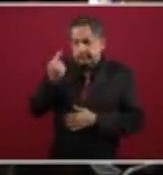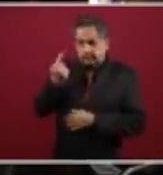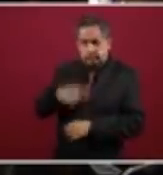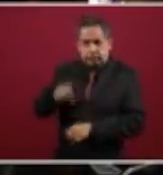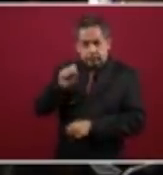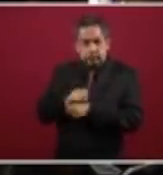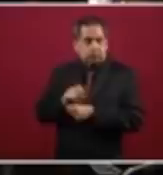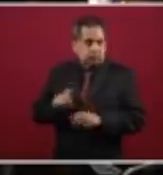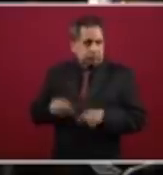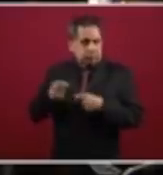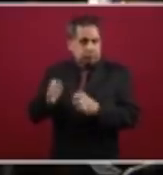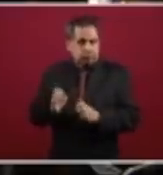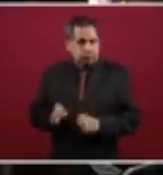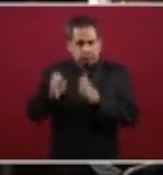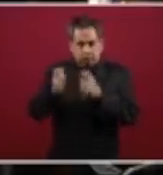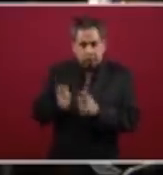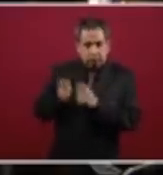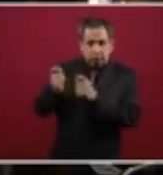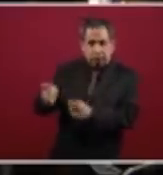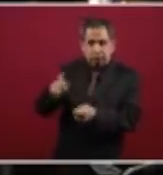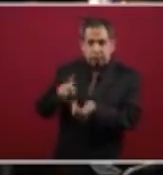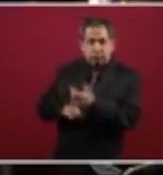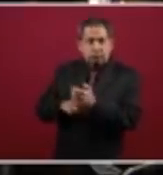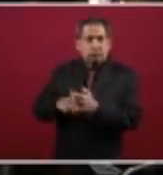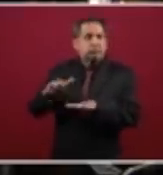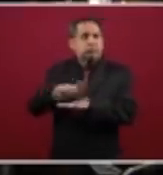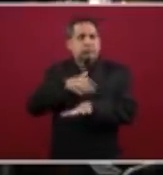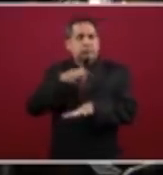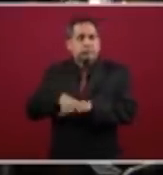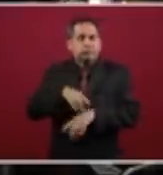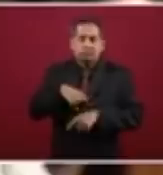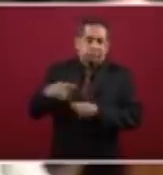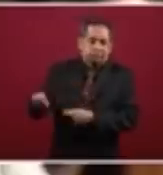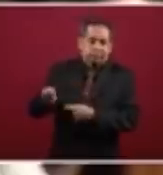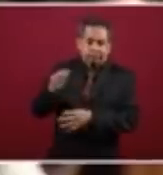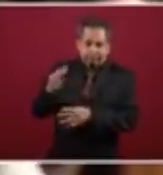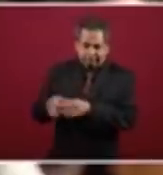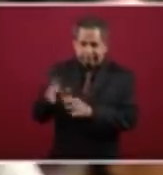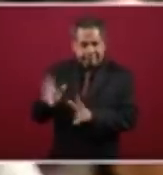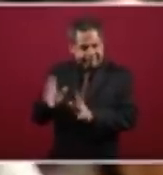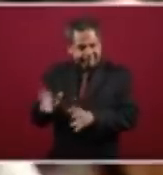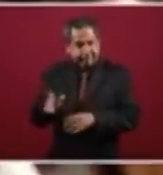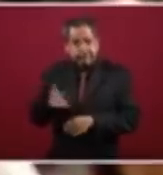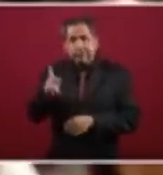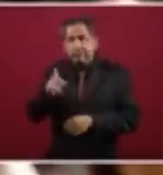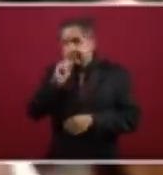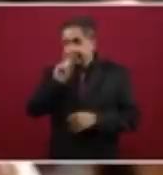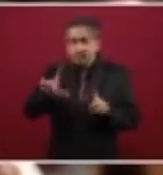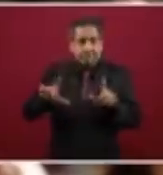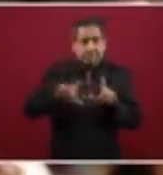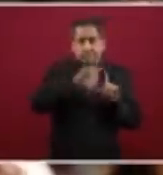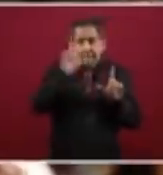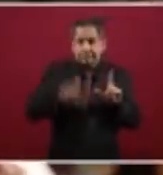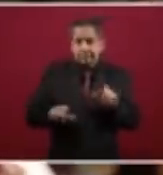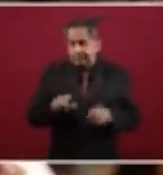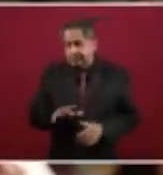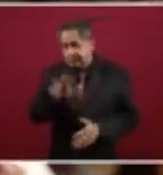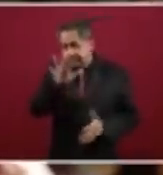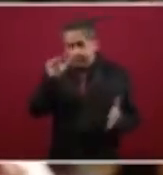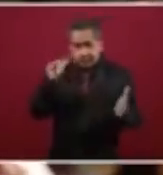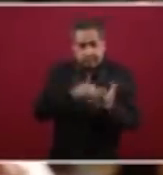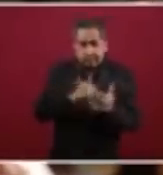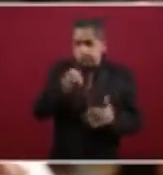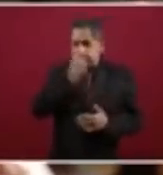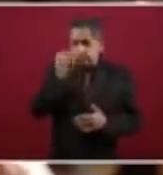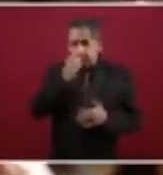nuevo a habitantes de un inmueble derrumbado en Tlalpan, pero también se habla a nivel nacional que de 5,000 escuelas